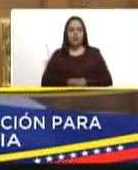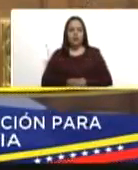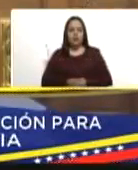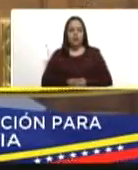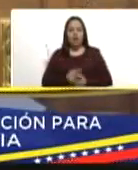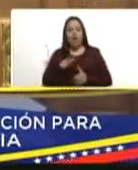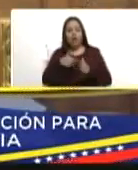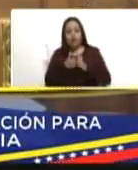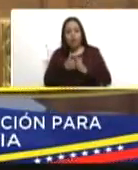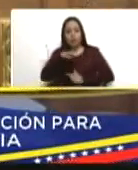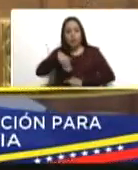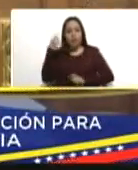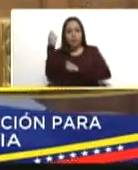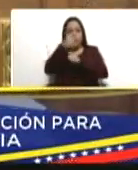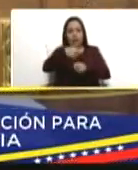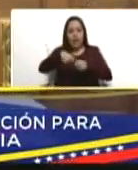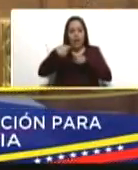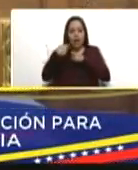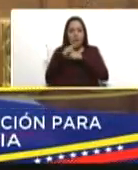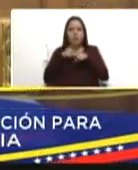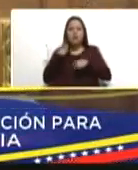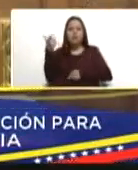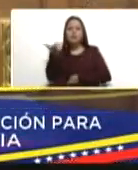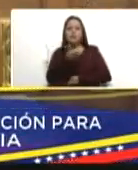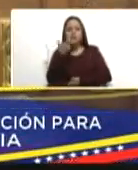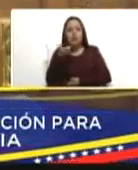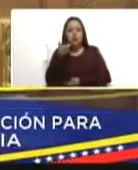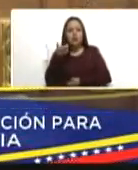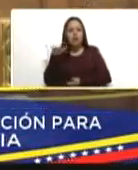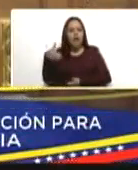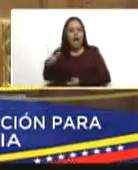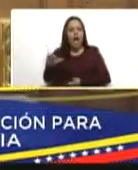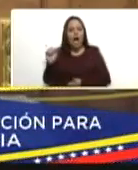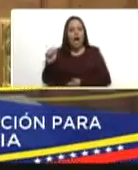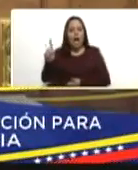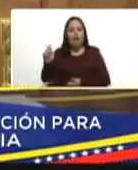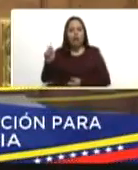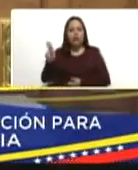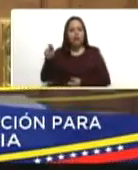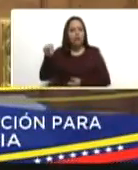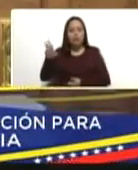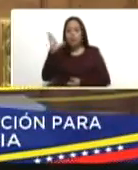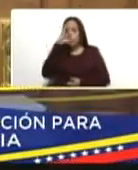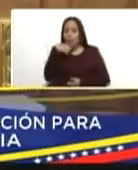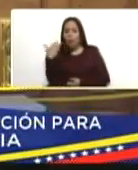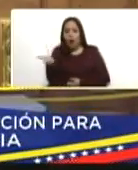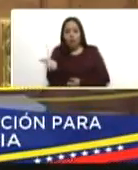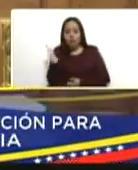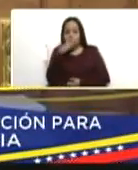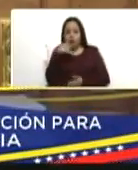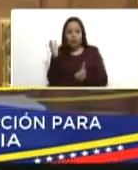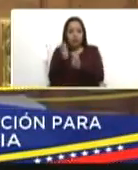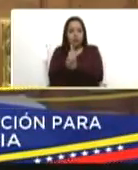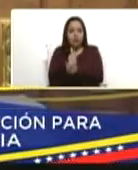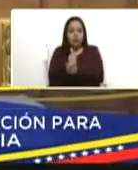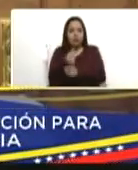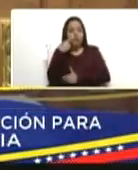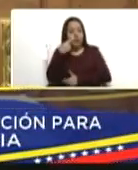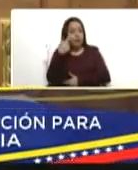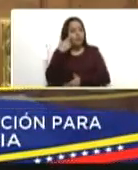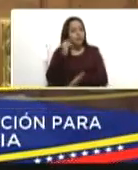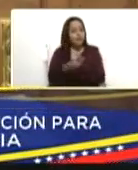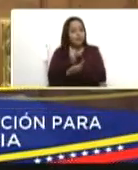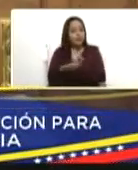pescar pero lo que fueron a buscar que era el atún no lo consiguieron yo dije mira la